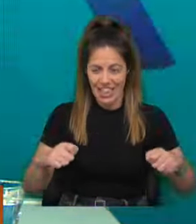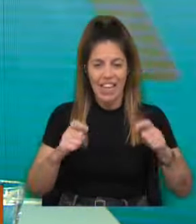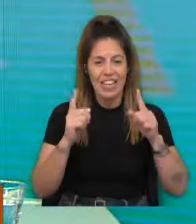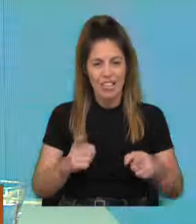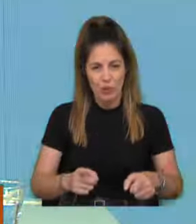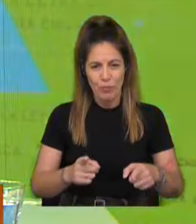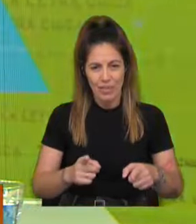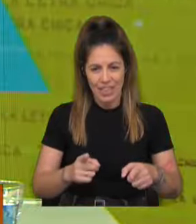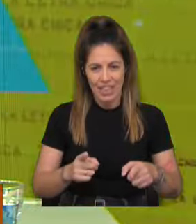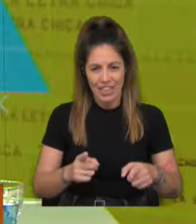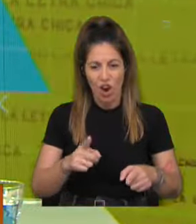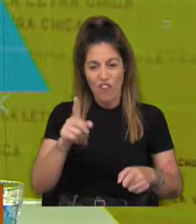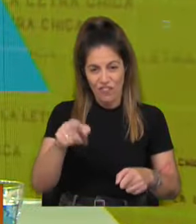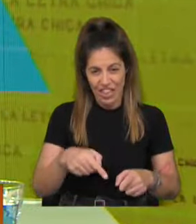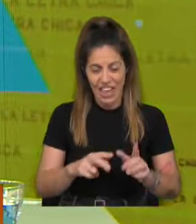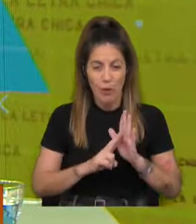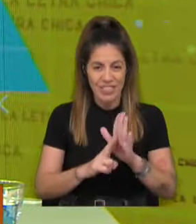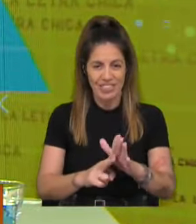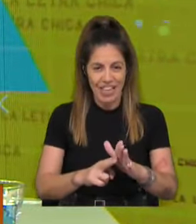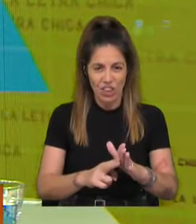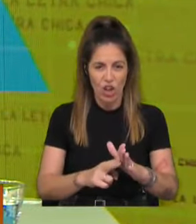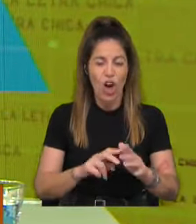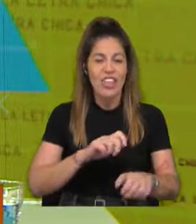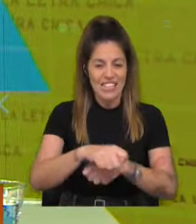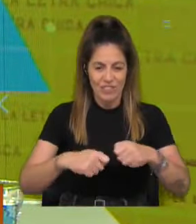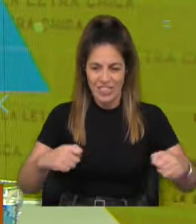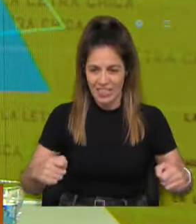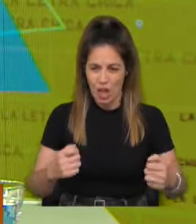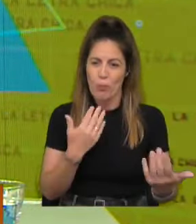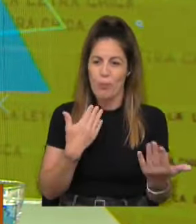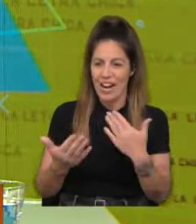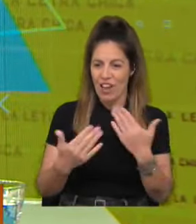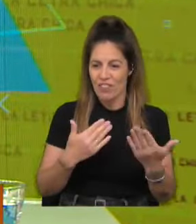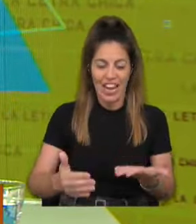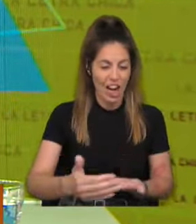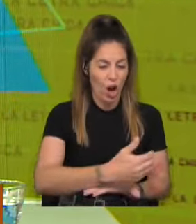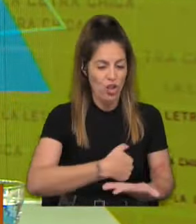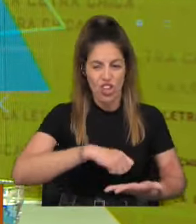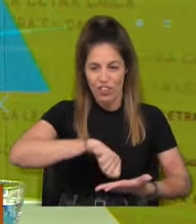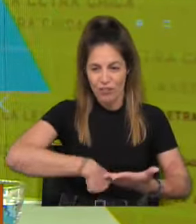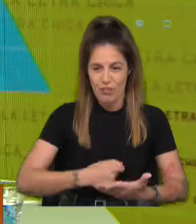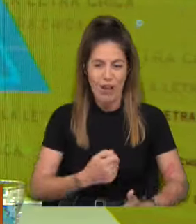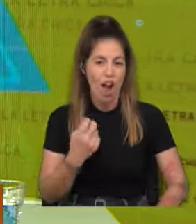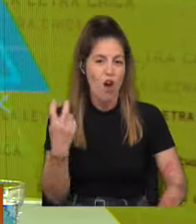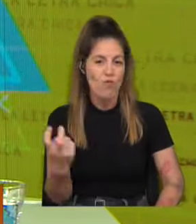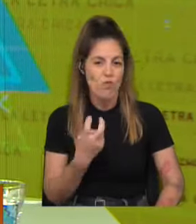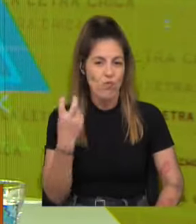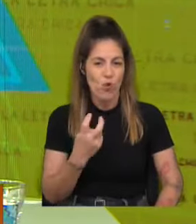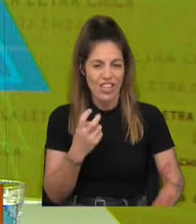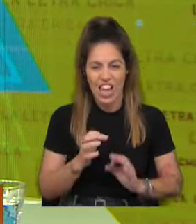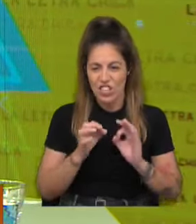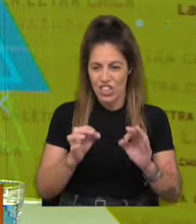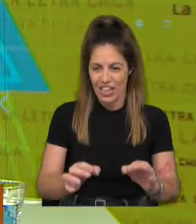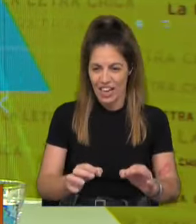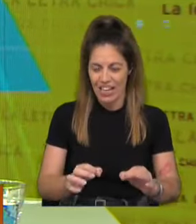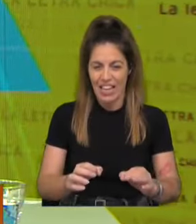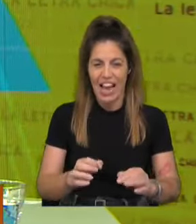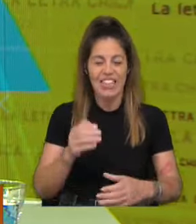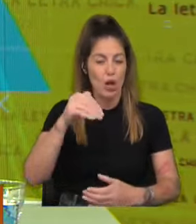sintep hoy bien en condición de integrante del secretariado ejecutivo para hablar de esta recolección de firmas de la búsqueda de llegar a este